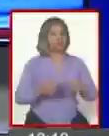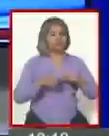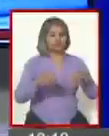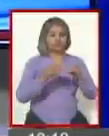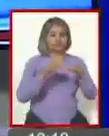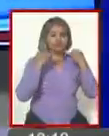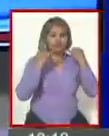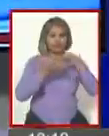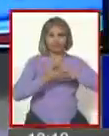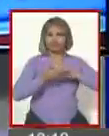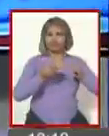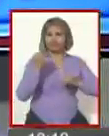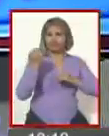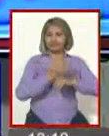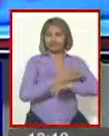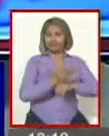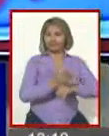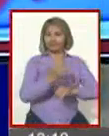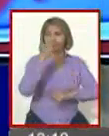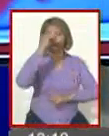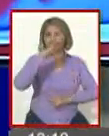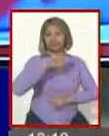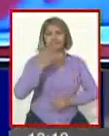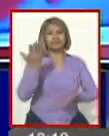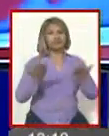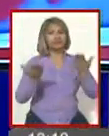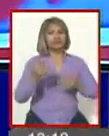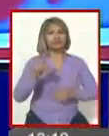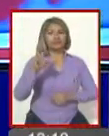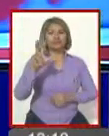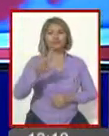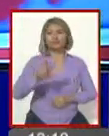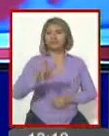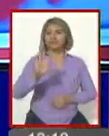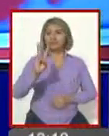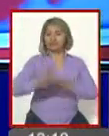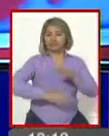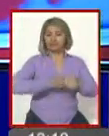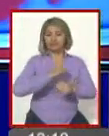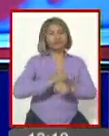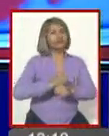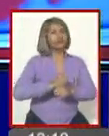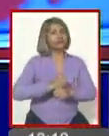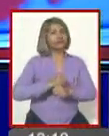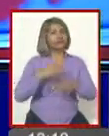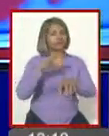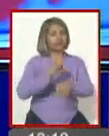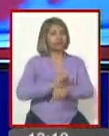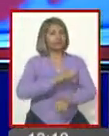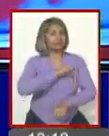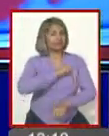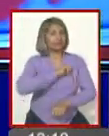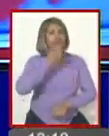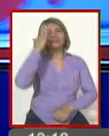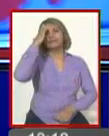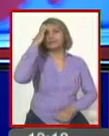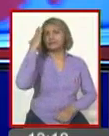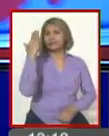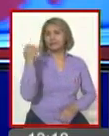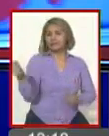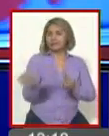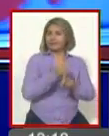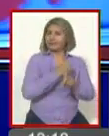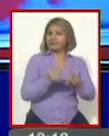Continuamos con más información porque en las últimas horas un hombre de aproximadamente 36 años de edad fue aprehendido por la policía porque